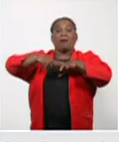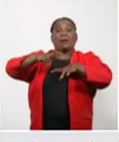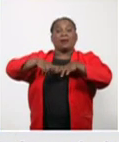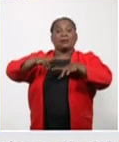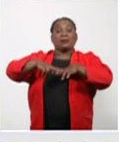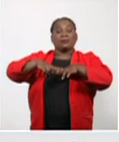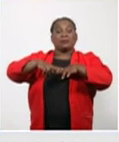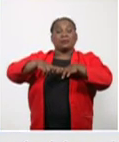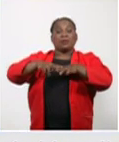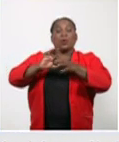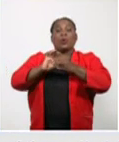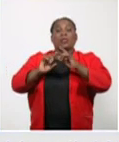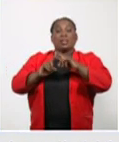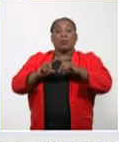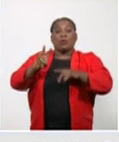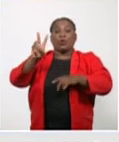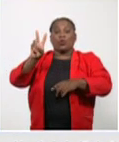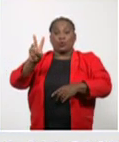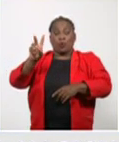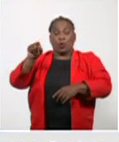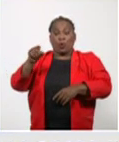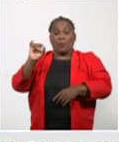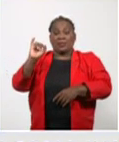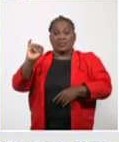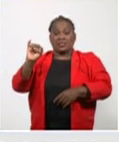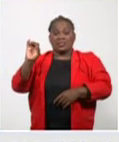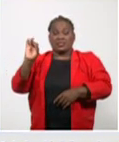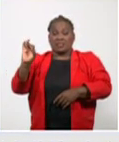Guantánamo con 267,19, La Habana